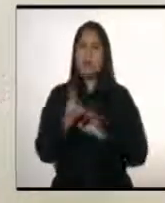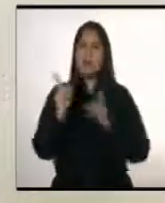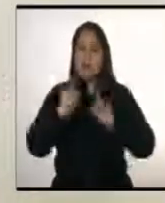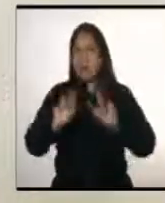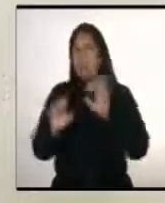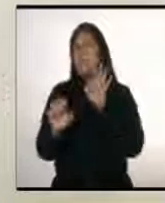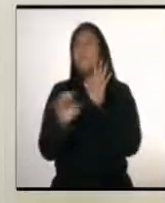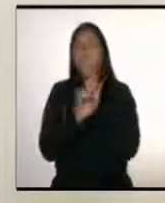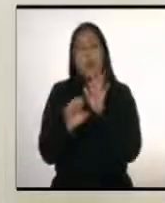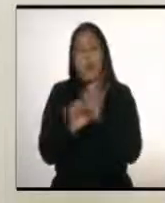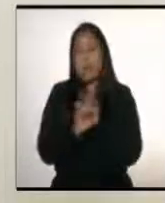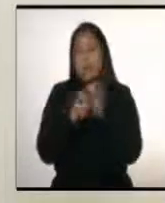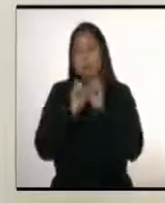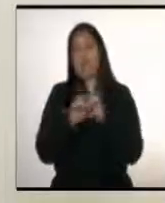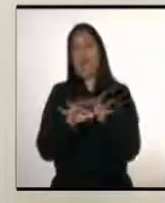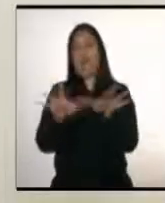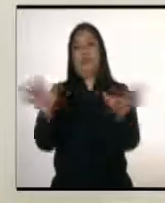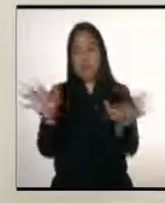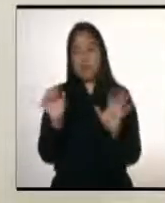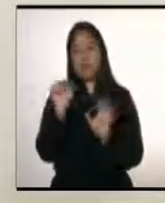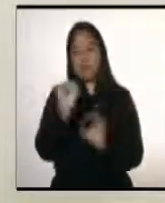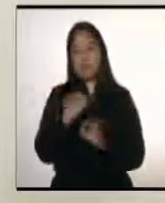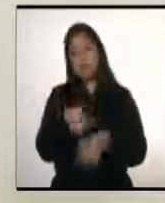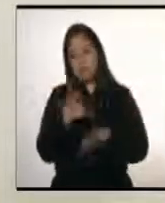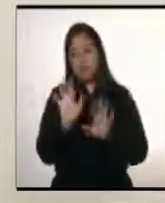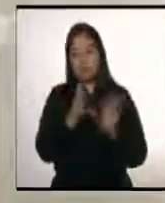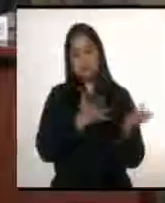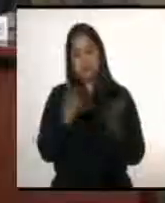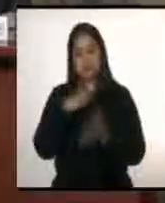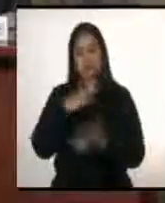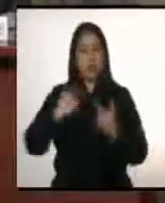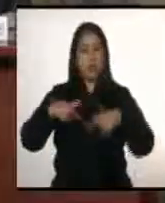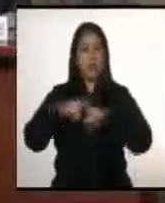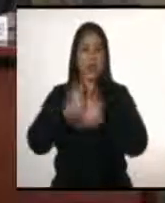la epidemia se extendiera. Ese decreto también